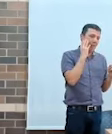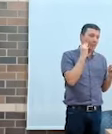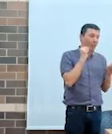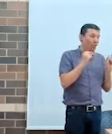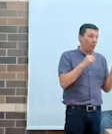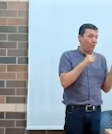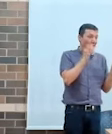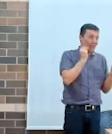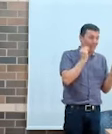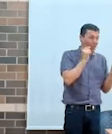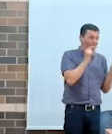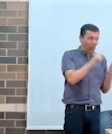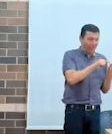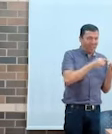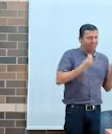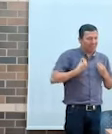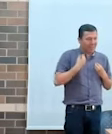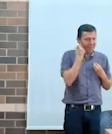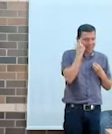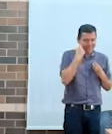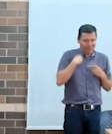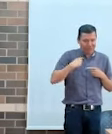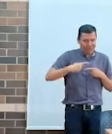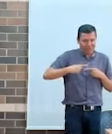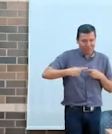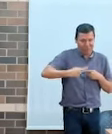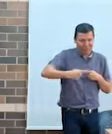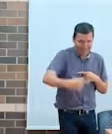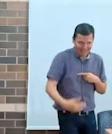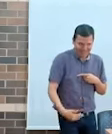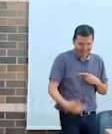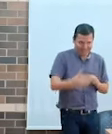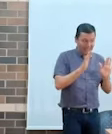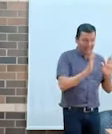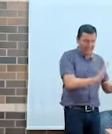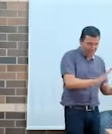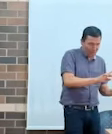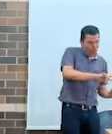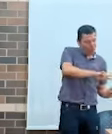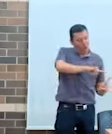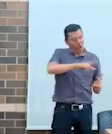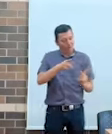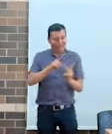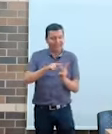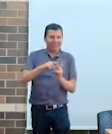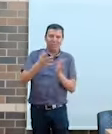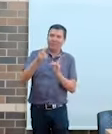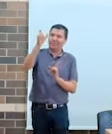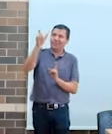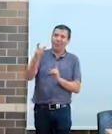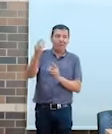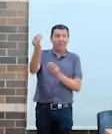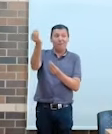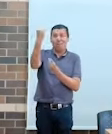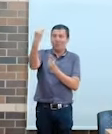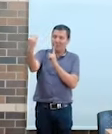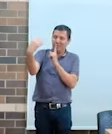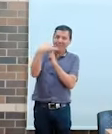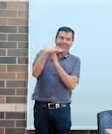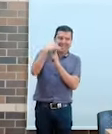Ok, desde lo empírico, esa expresión se va creando quizás diferentes